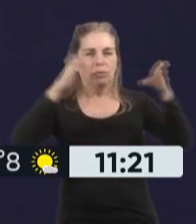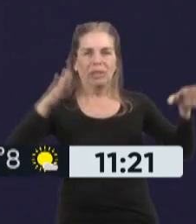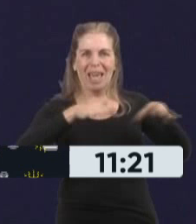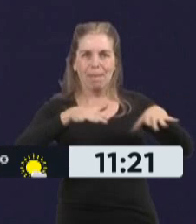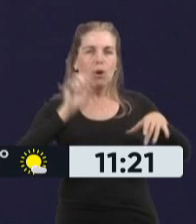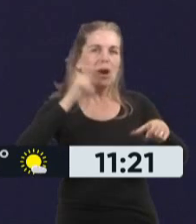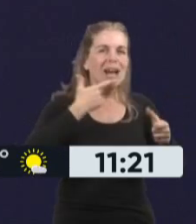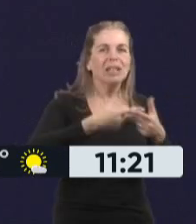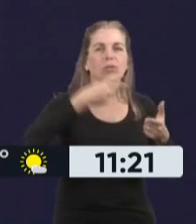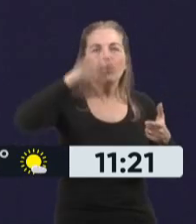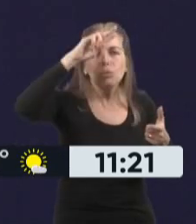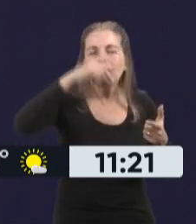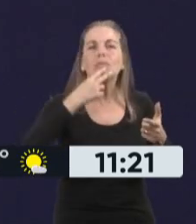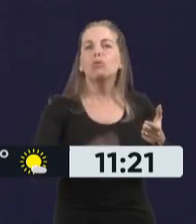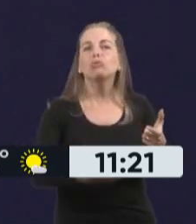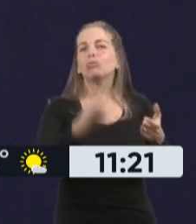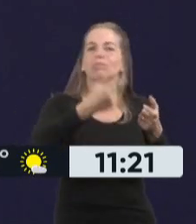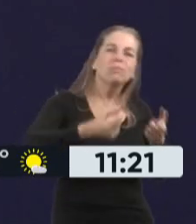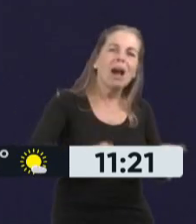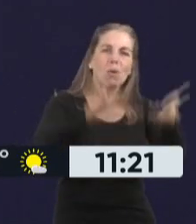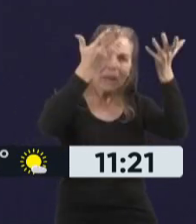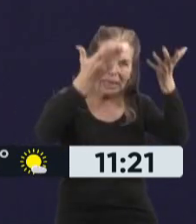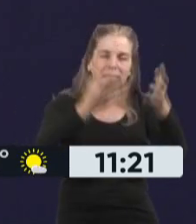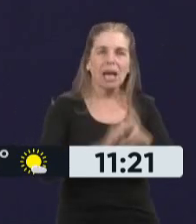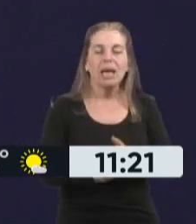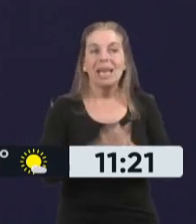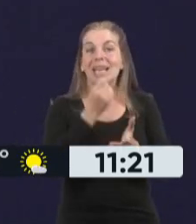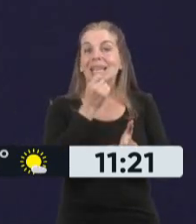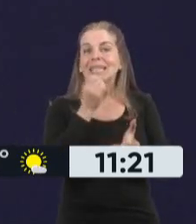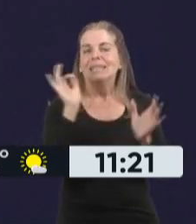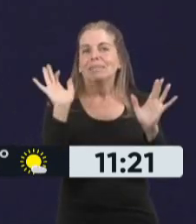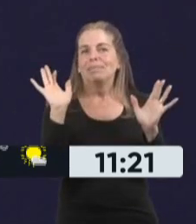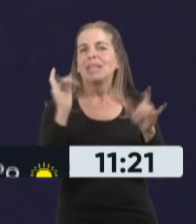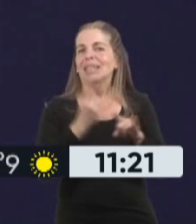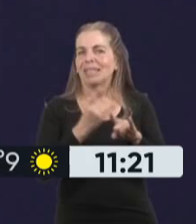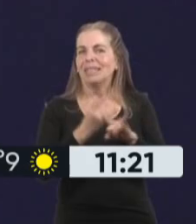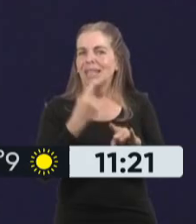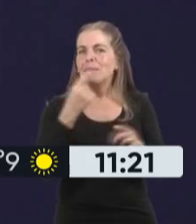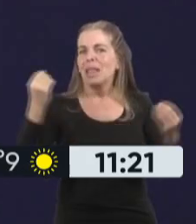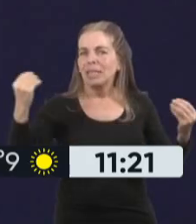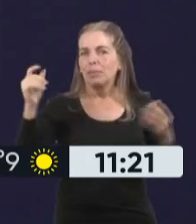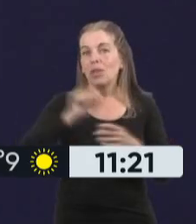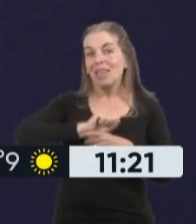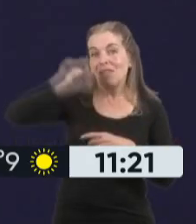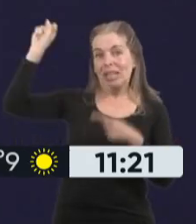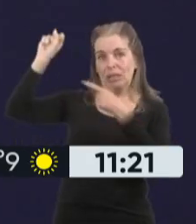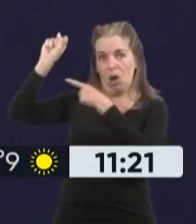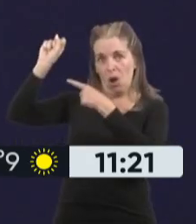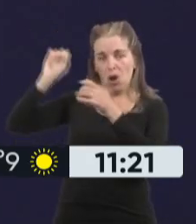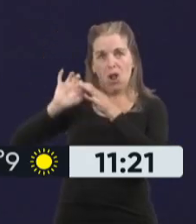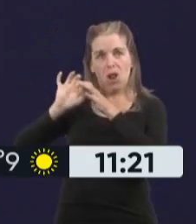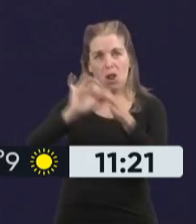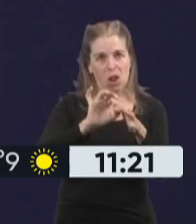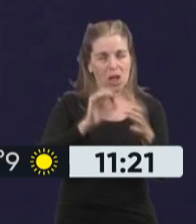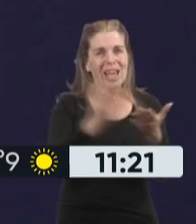implica que si decimos siempre que la inflación depende de la máquina de